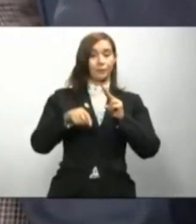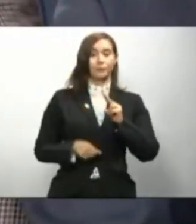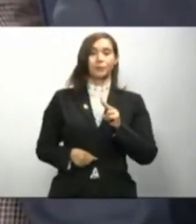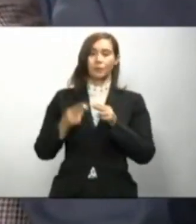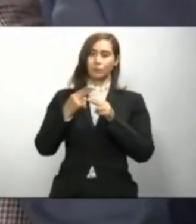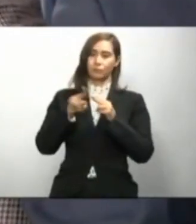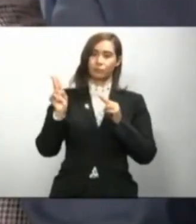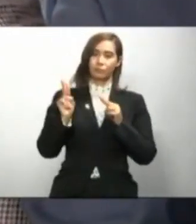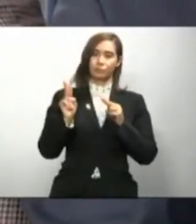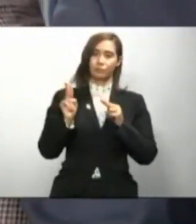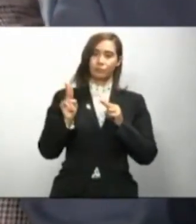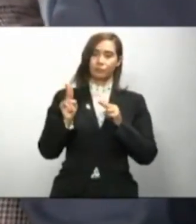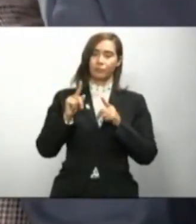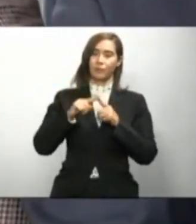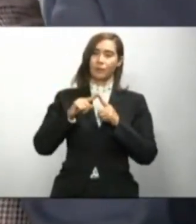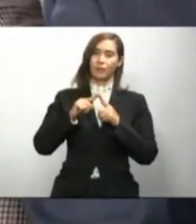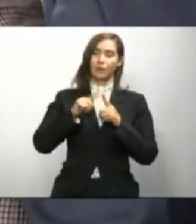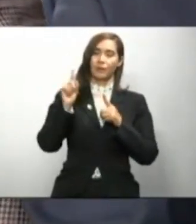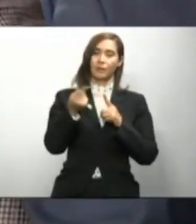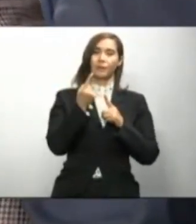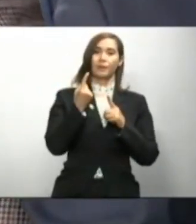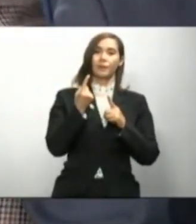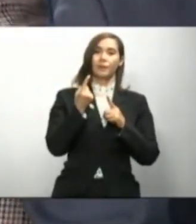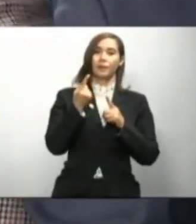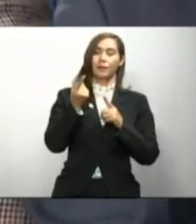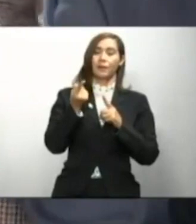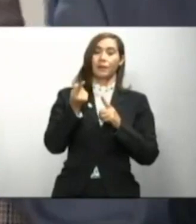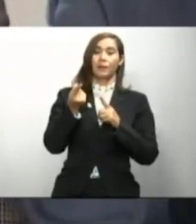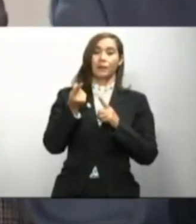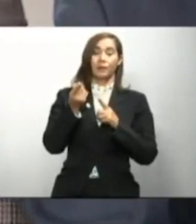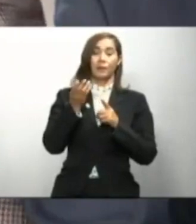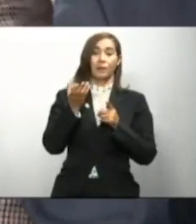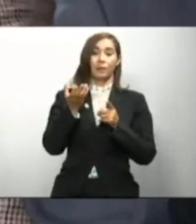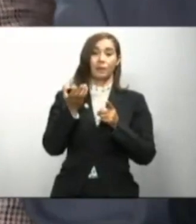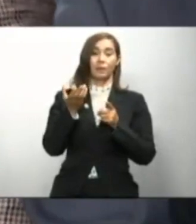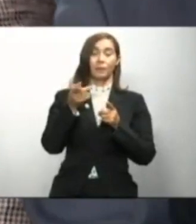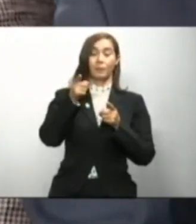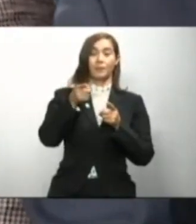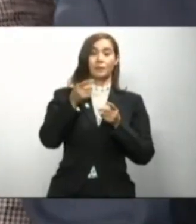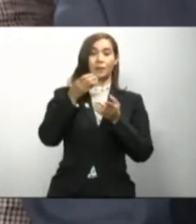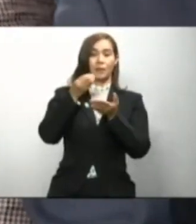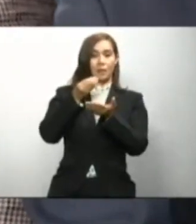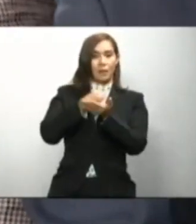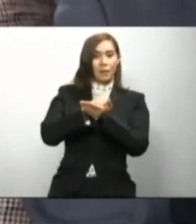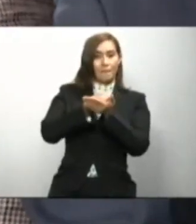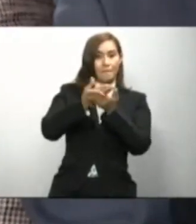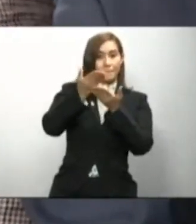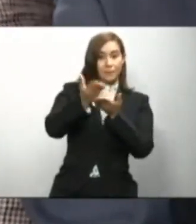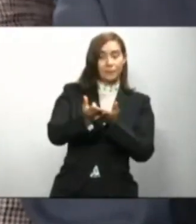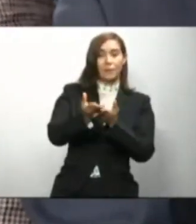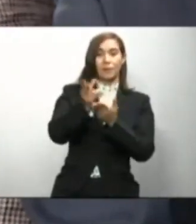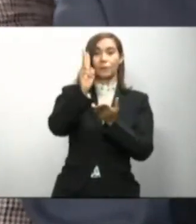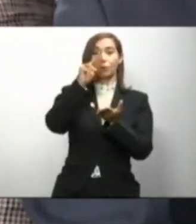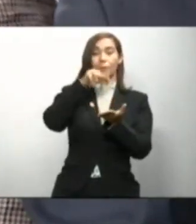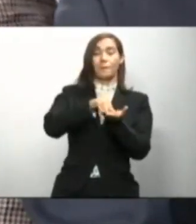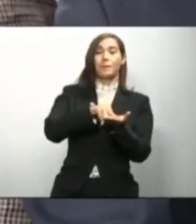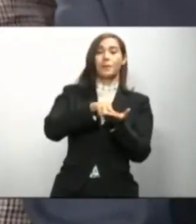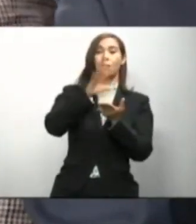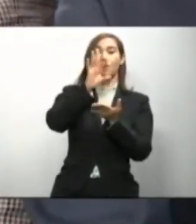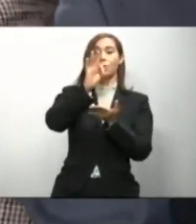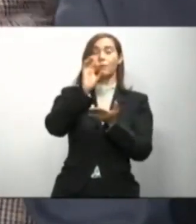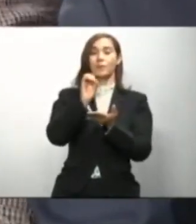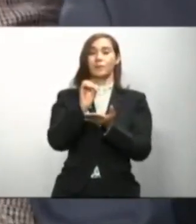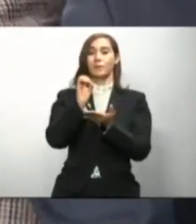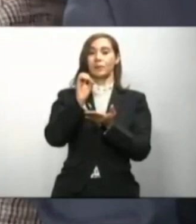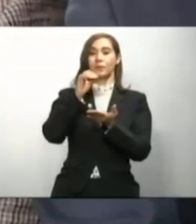la primera vez presidente de la autoridad monetaria tienen proyectado una inversión de 2 mil 715 millones de dólares en inversión